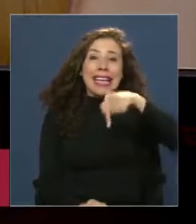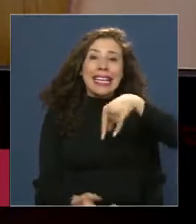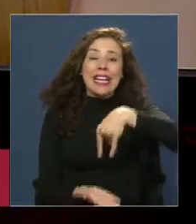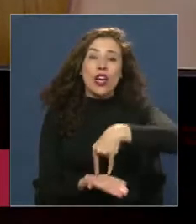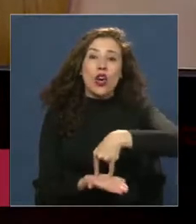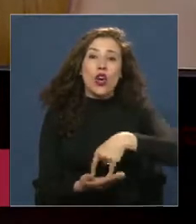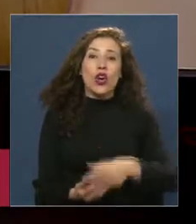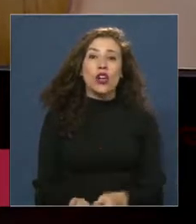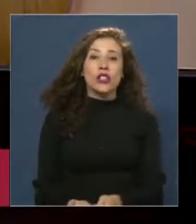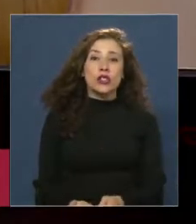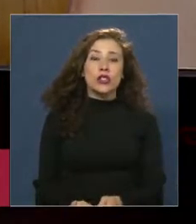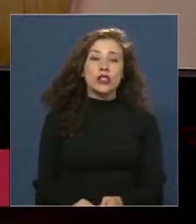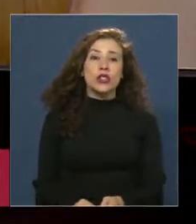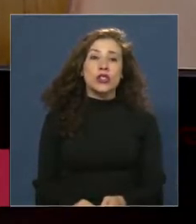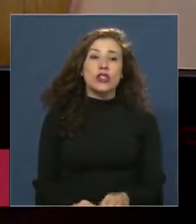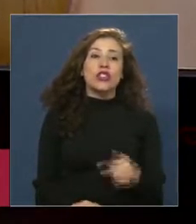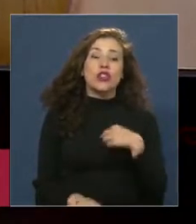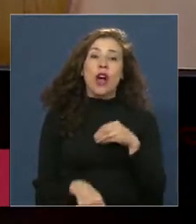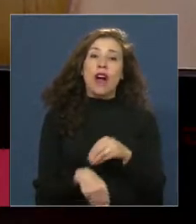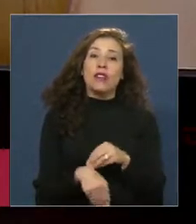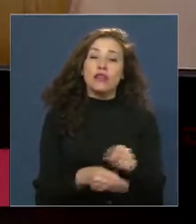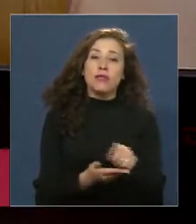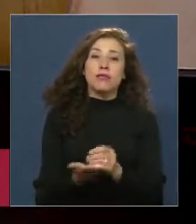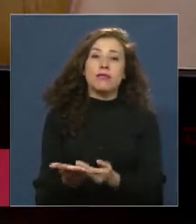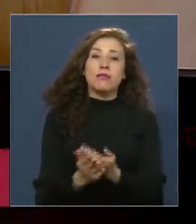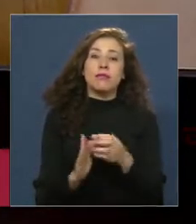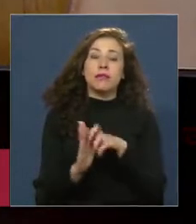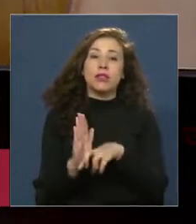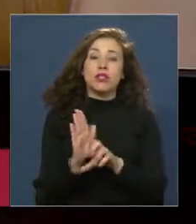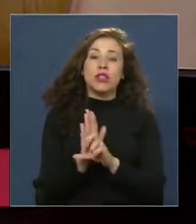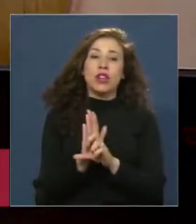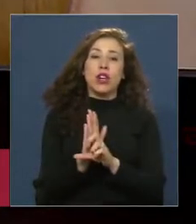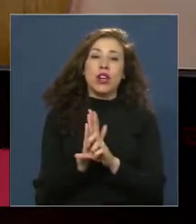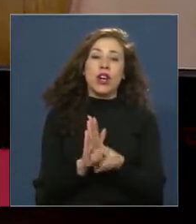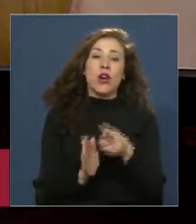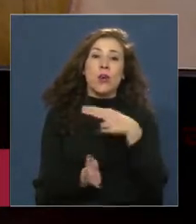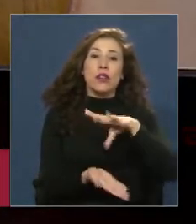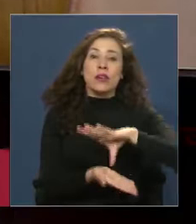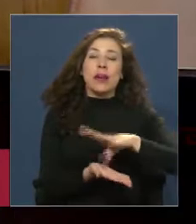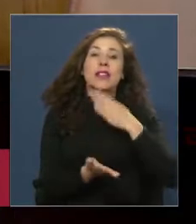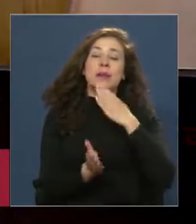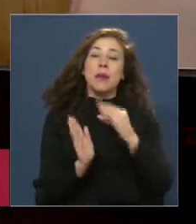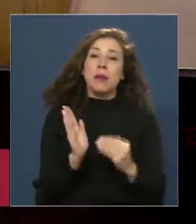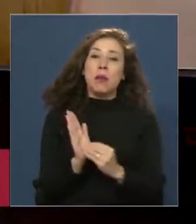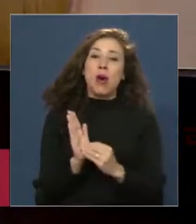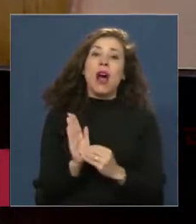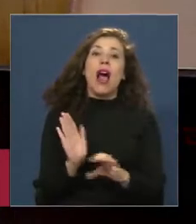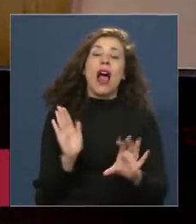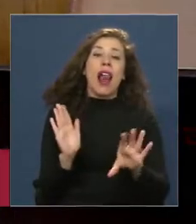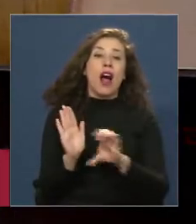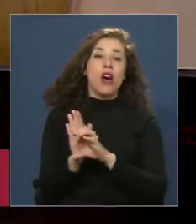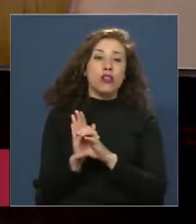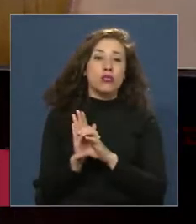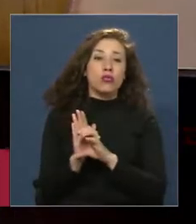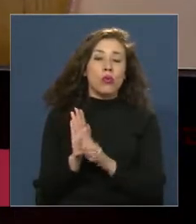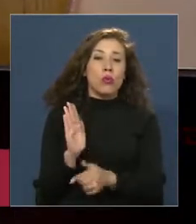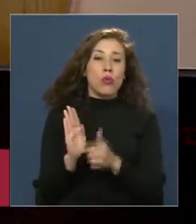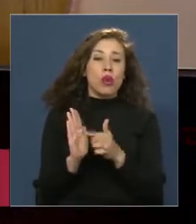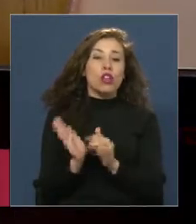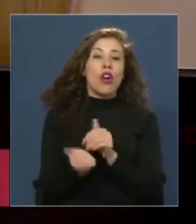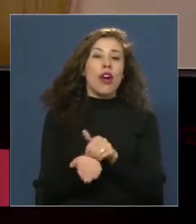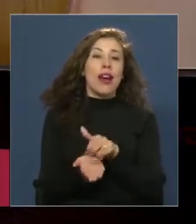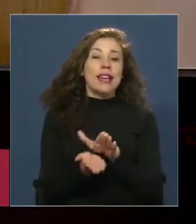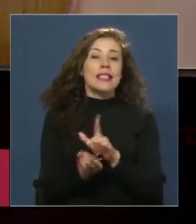congreso y por nuestra parte anunció que presentará un proyecto de ley para que nuestro país incorpore constitucionalmente el